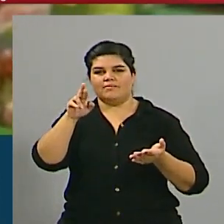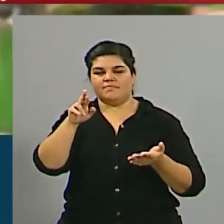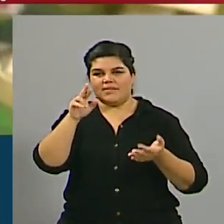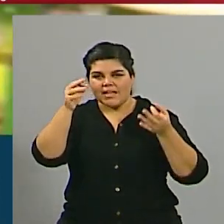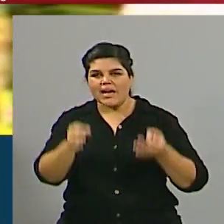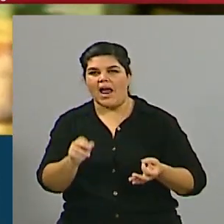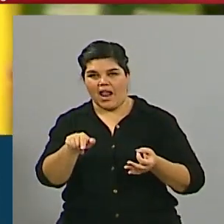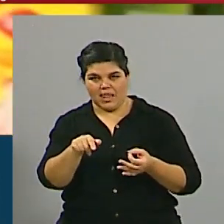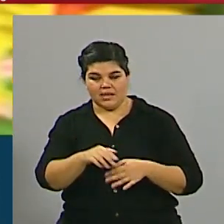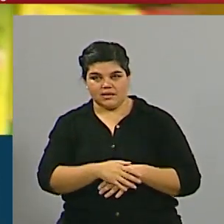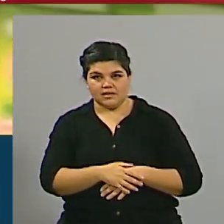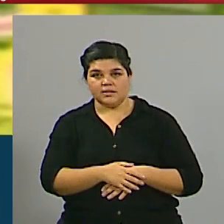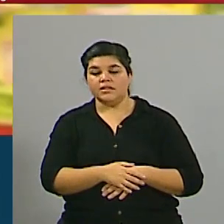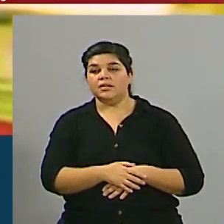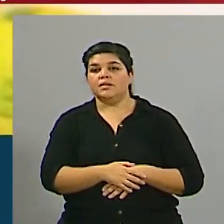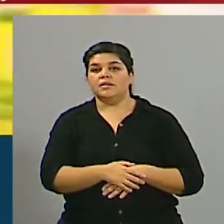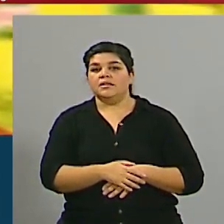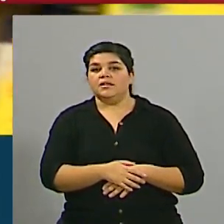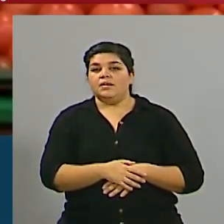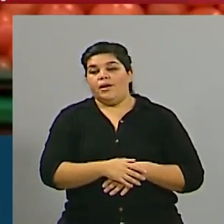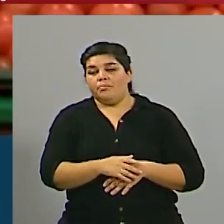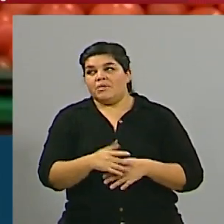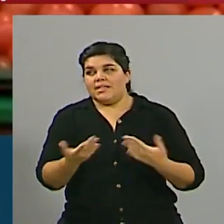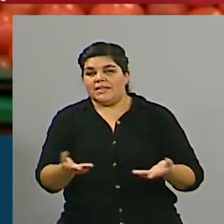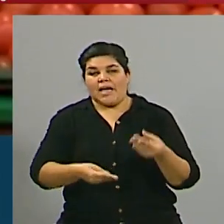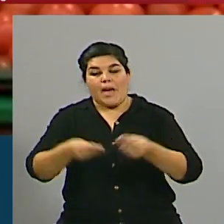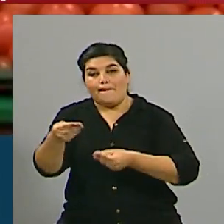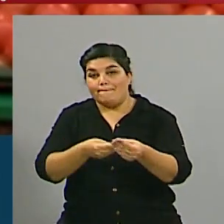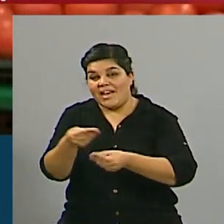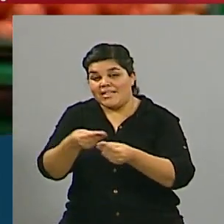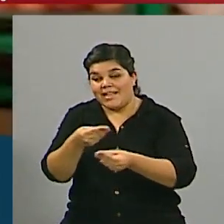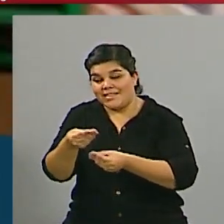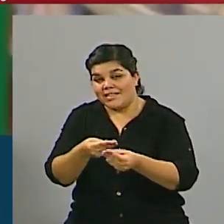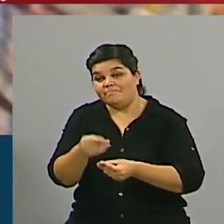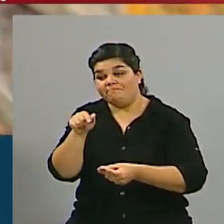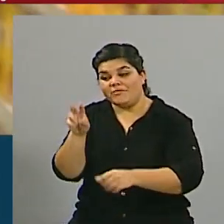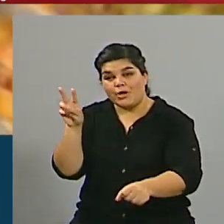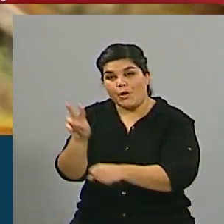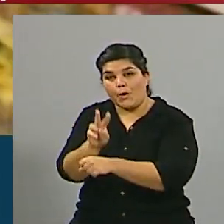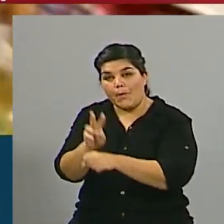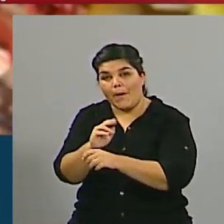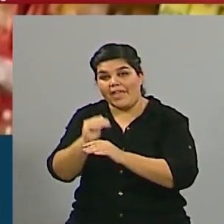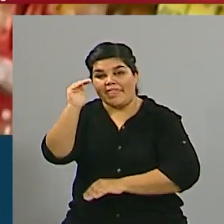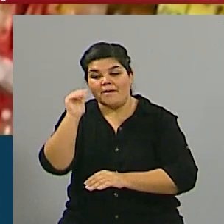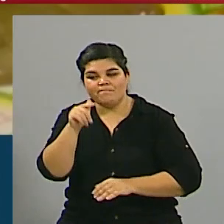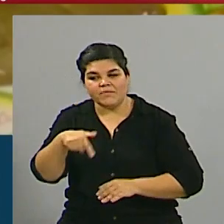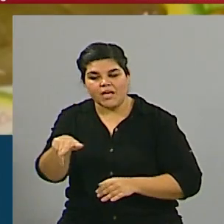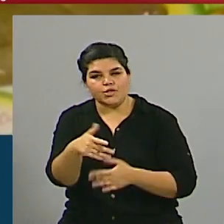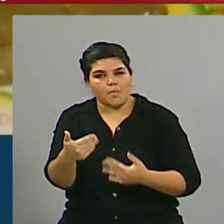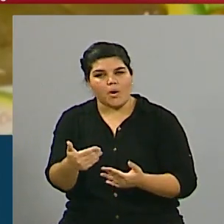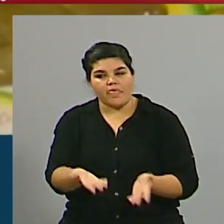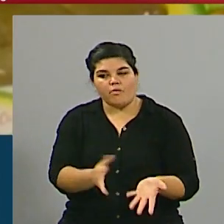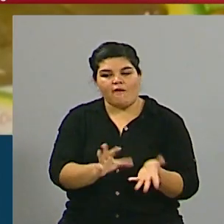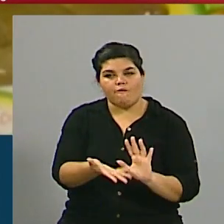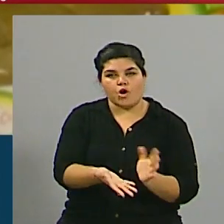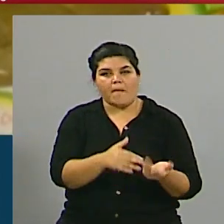para remarcar precios o que se encuentran más protegidos por distintas cuestiones, me parece que son los que pueden llegar a sacar provecho